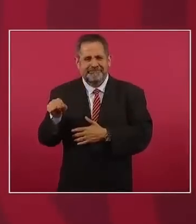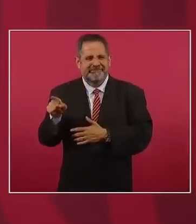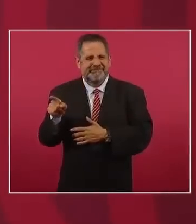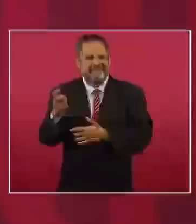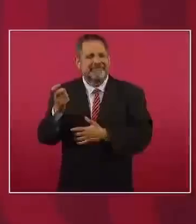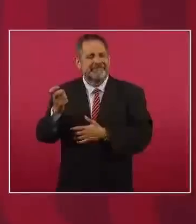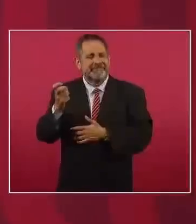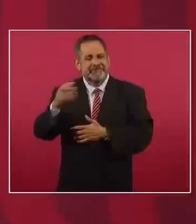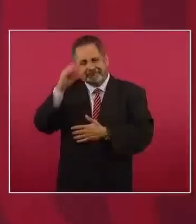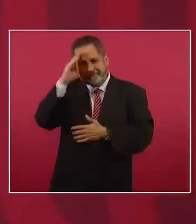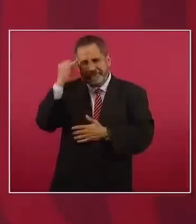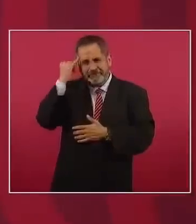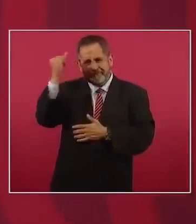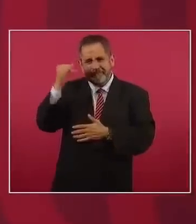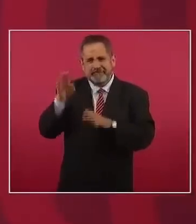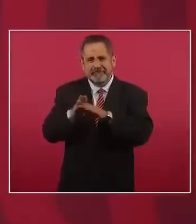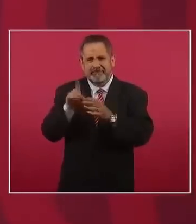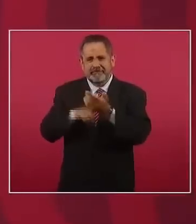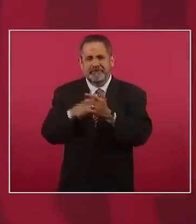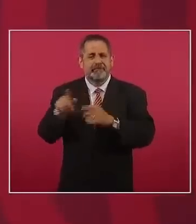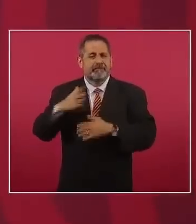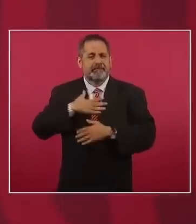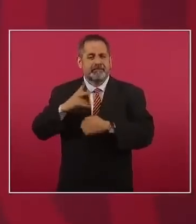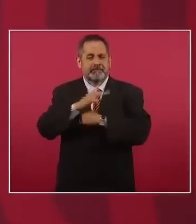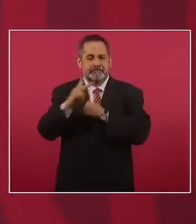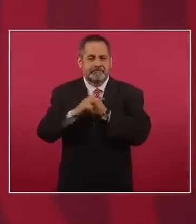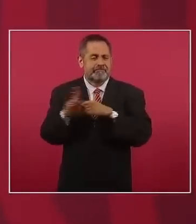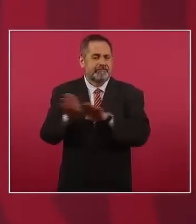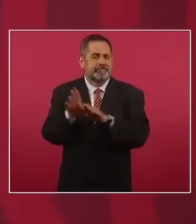Y eso pasaba en nuestro país.